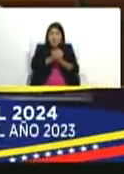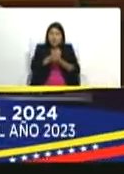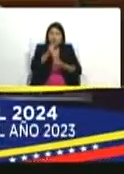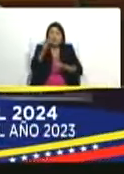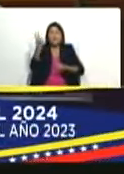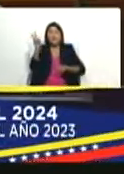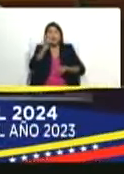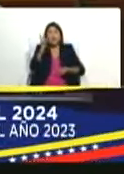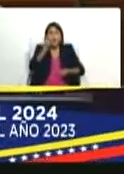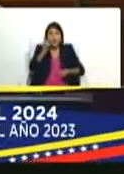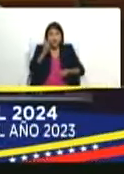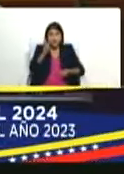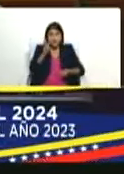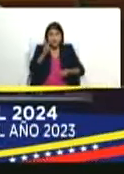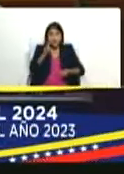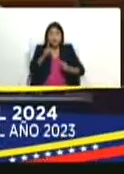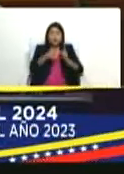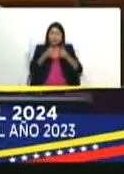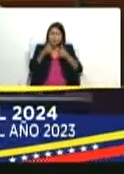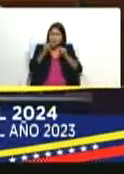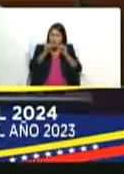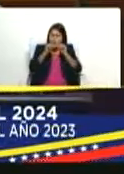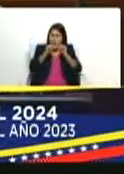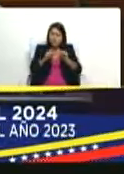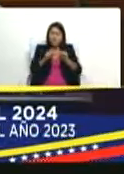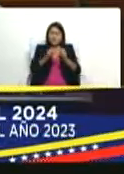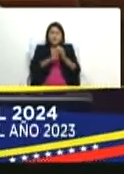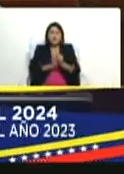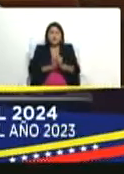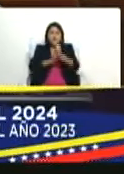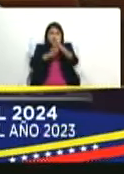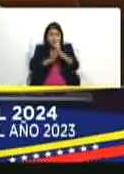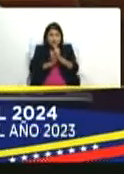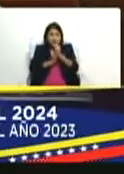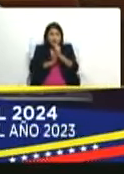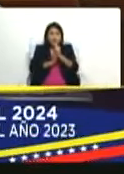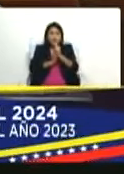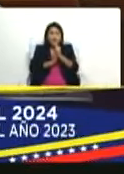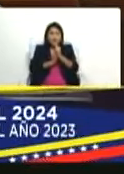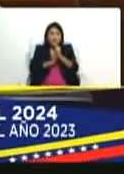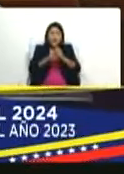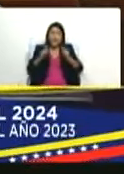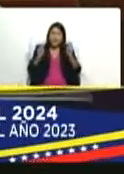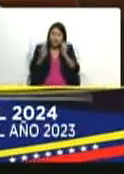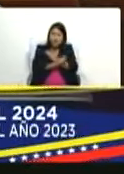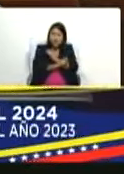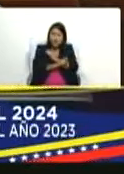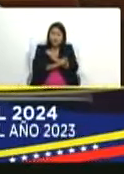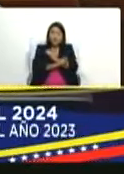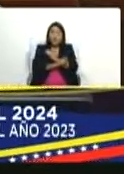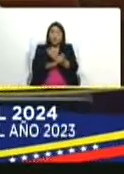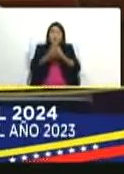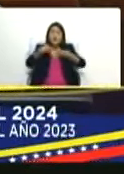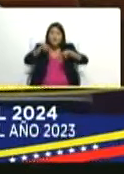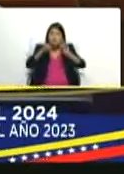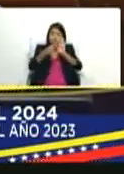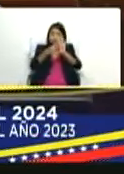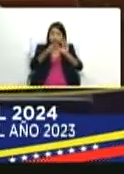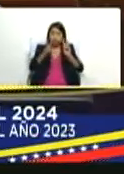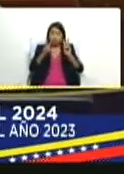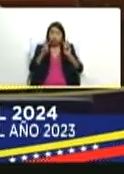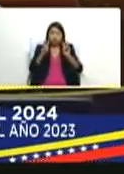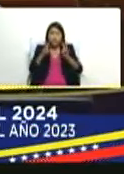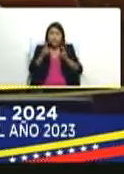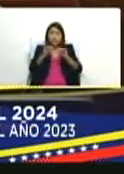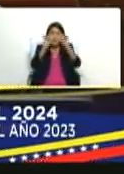patria. Sigamos, pues, como líderes y lideresas, a la vanguardia de la transformación y modernización de nuestro